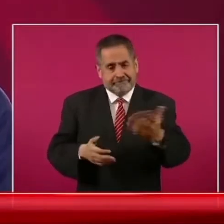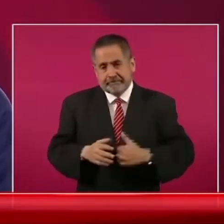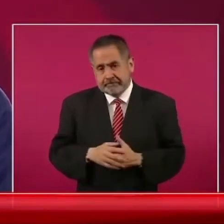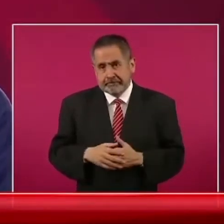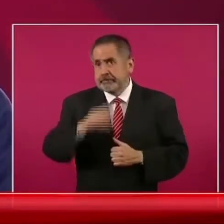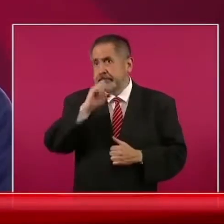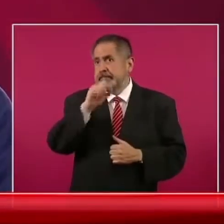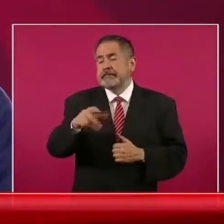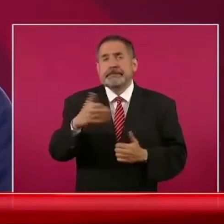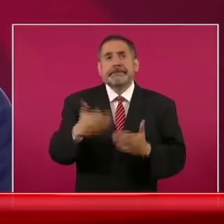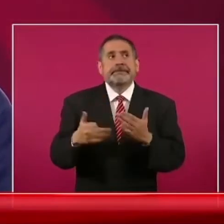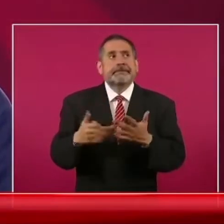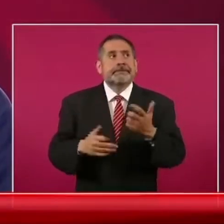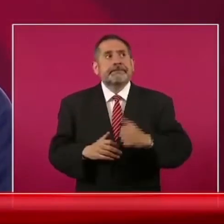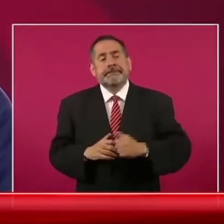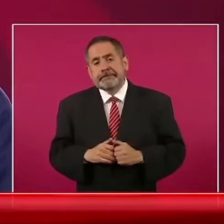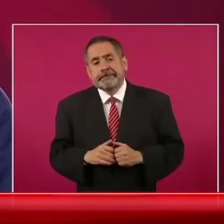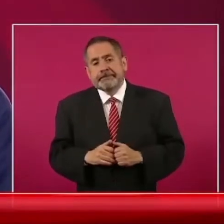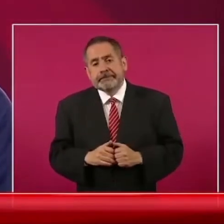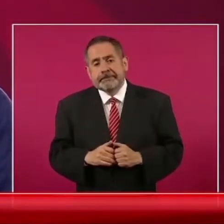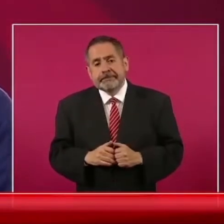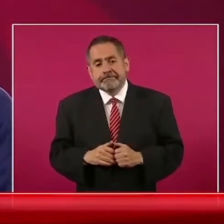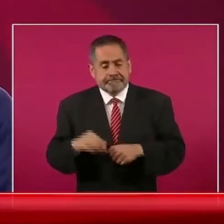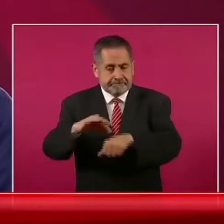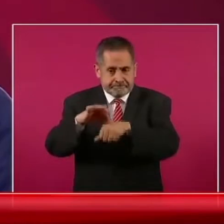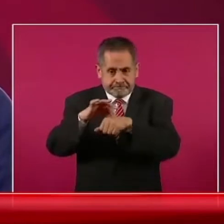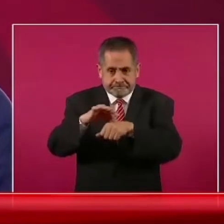y también en cárnicos